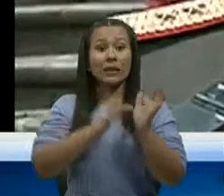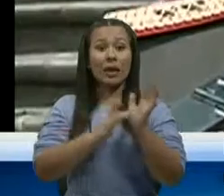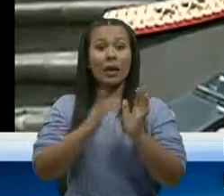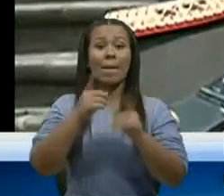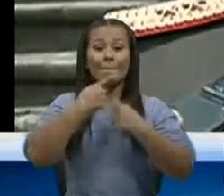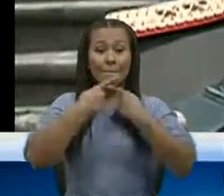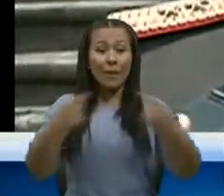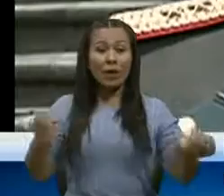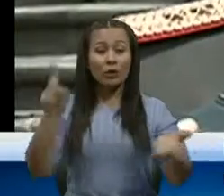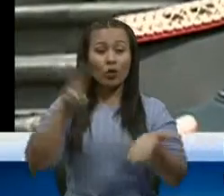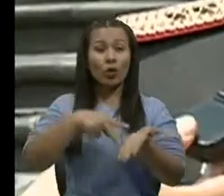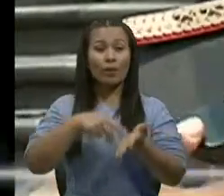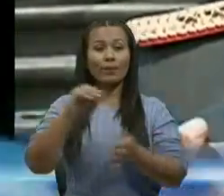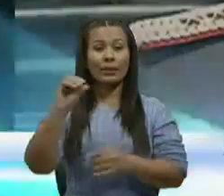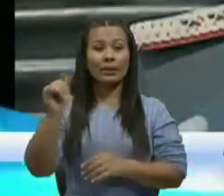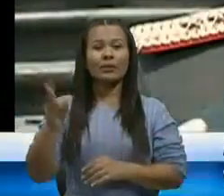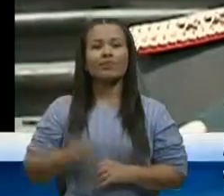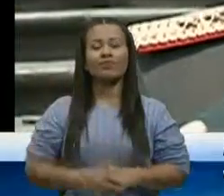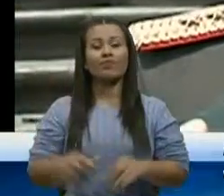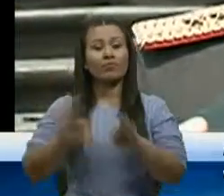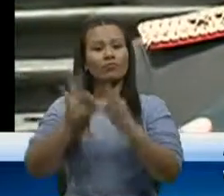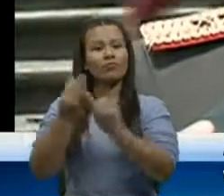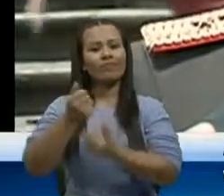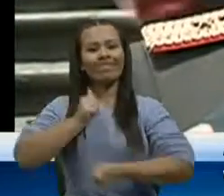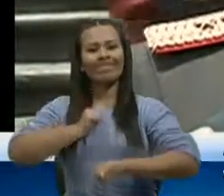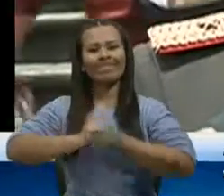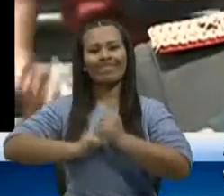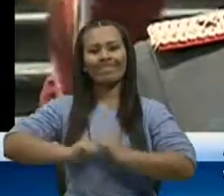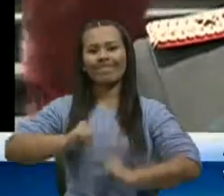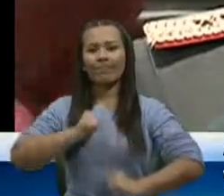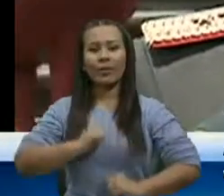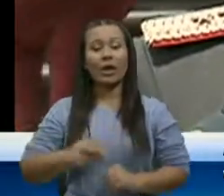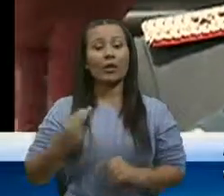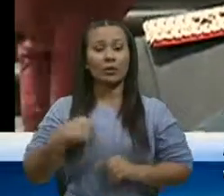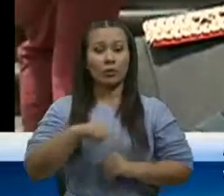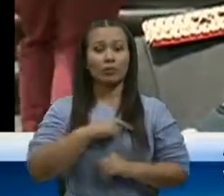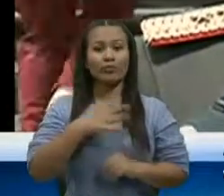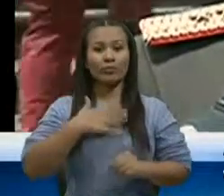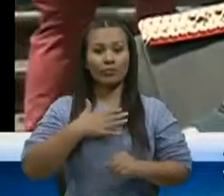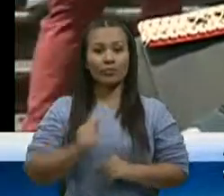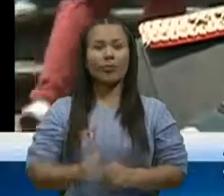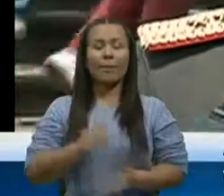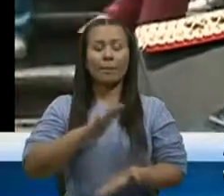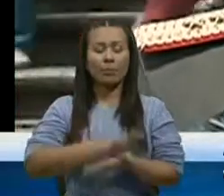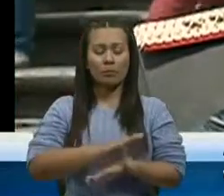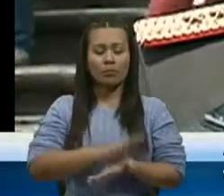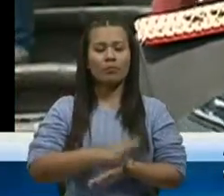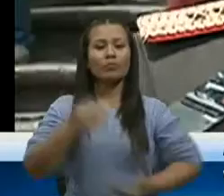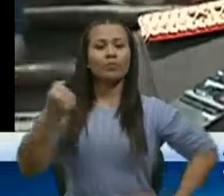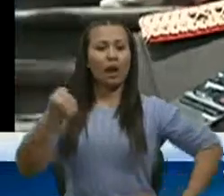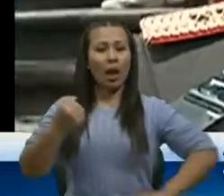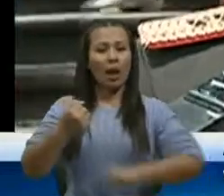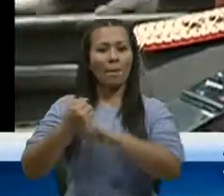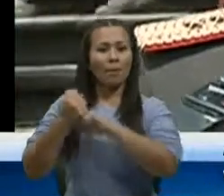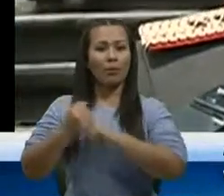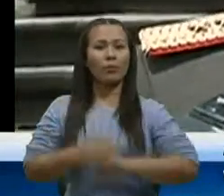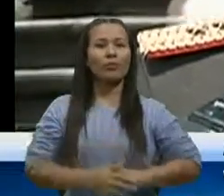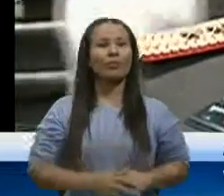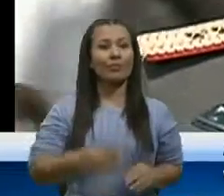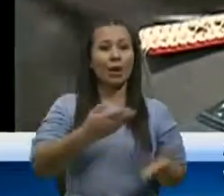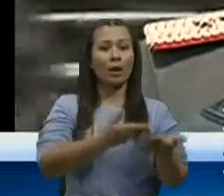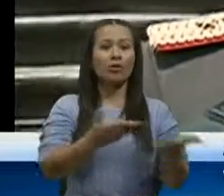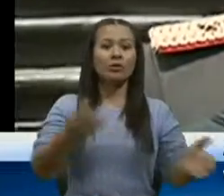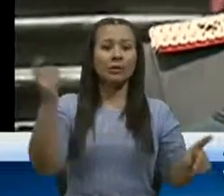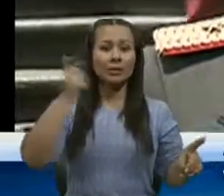2016. La familia está pasando una situación muy difícil, estamos tratando de apoyarlos en lo que ellos